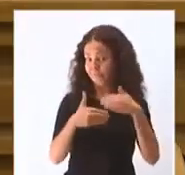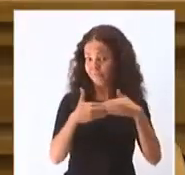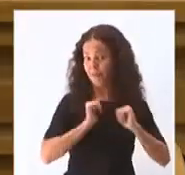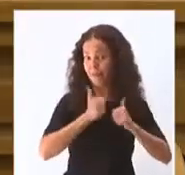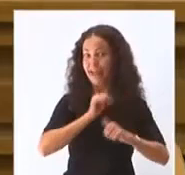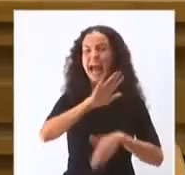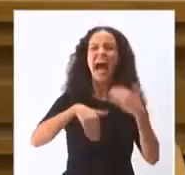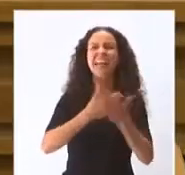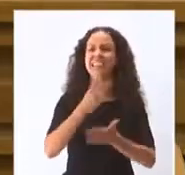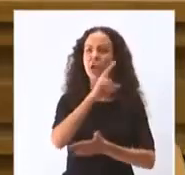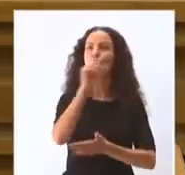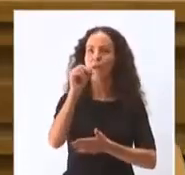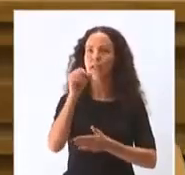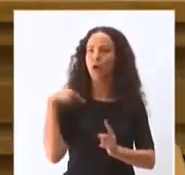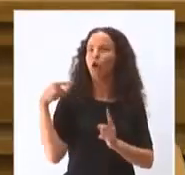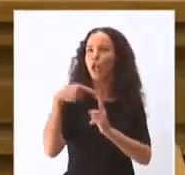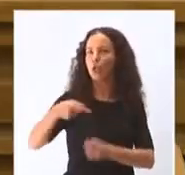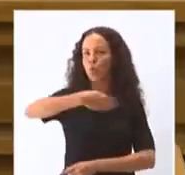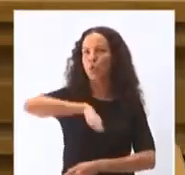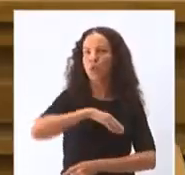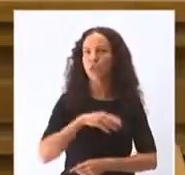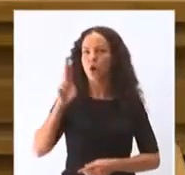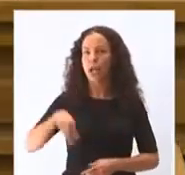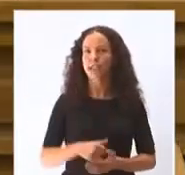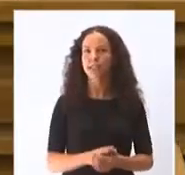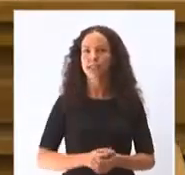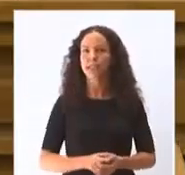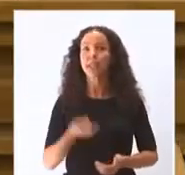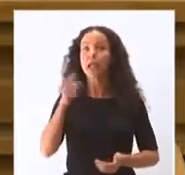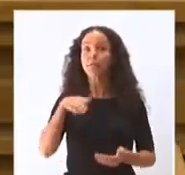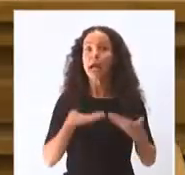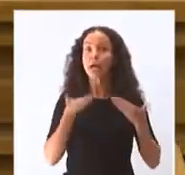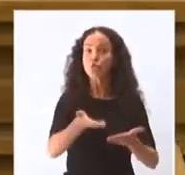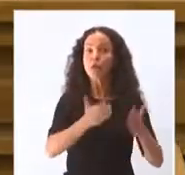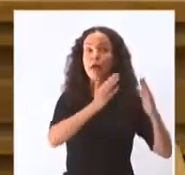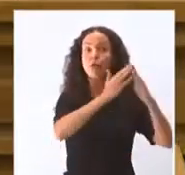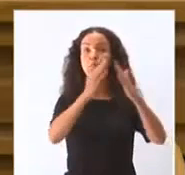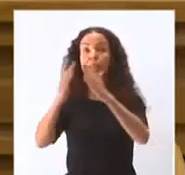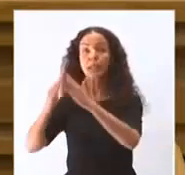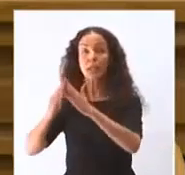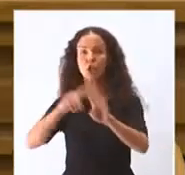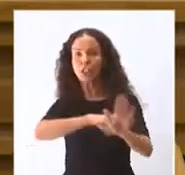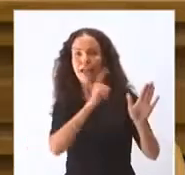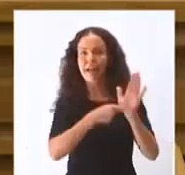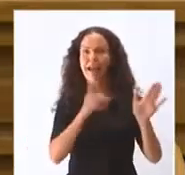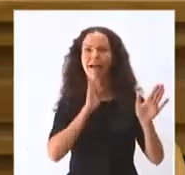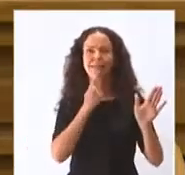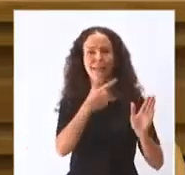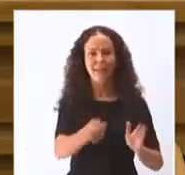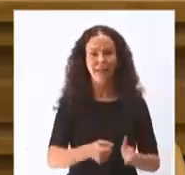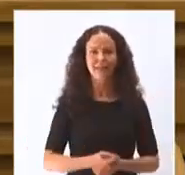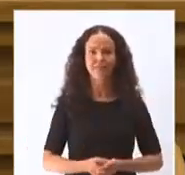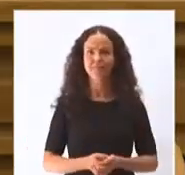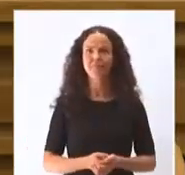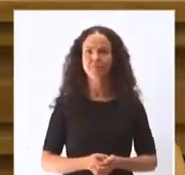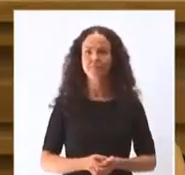llegar a los 20 nuevos que planteábamos avanzaremos en la ayuda a domicilio integral que antes les anticipa va